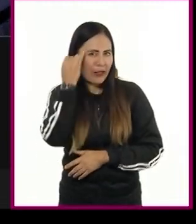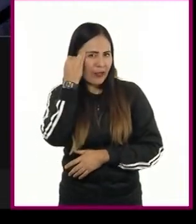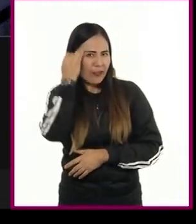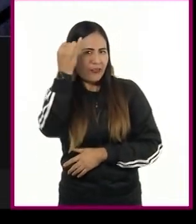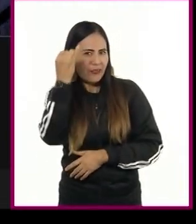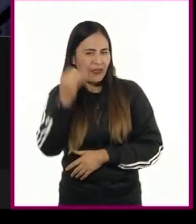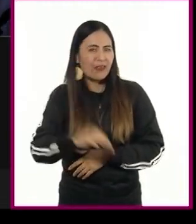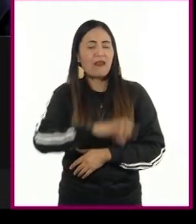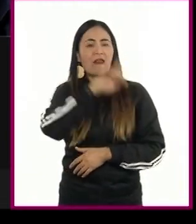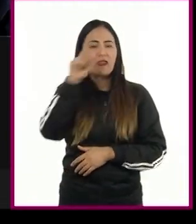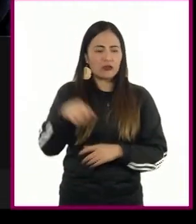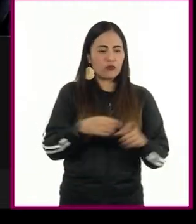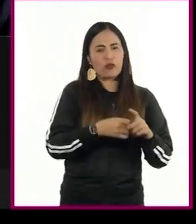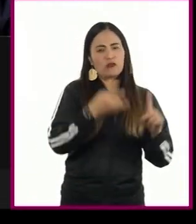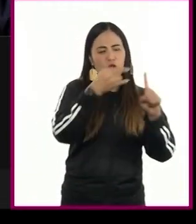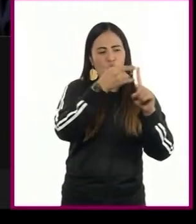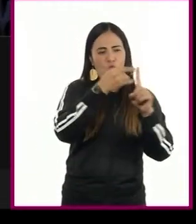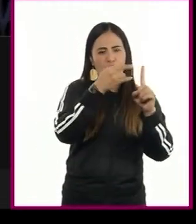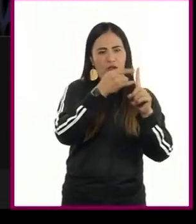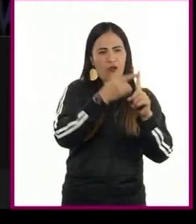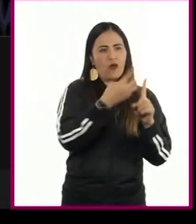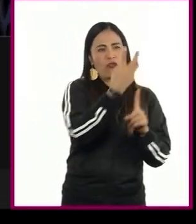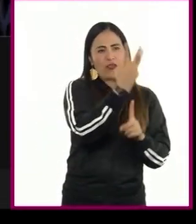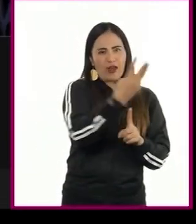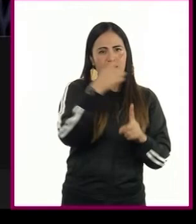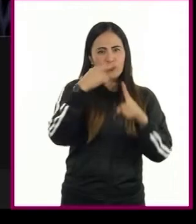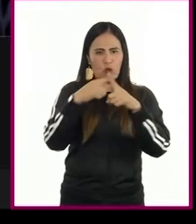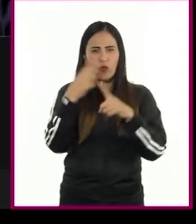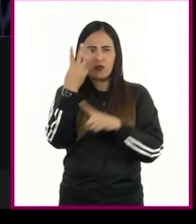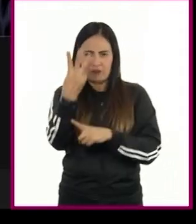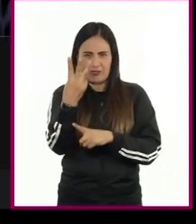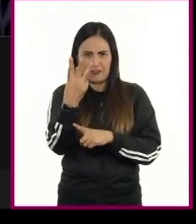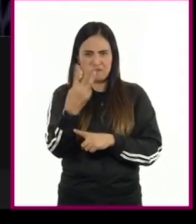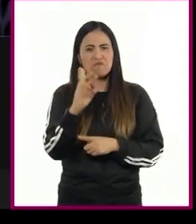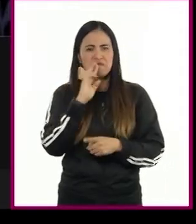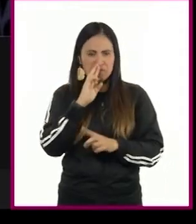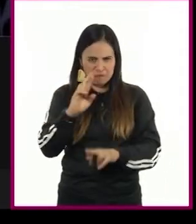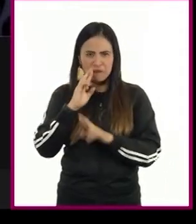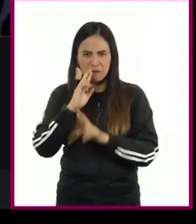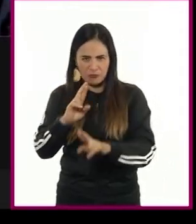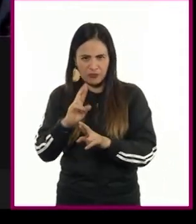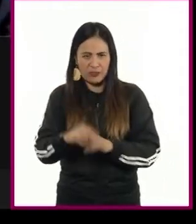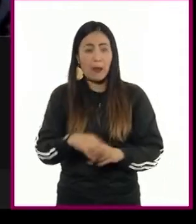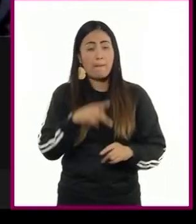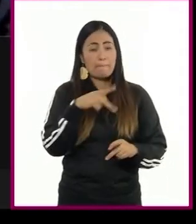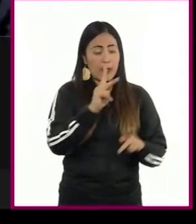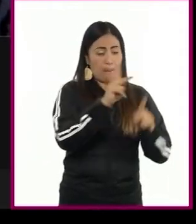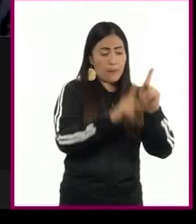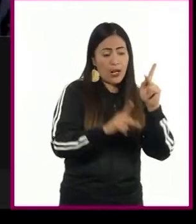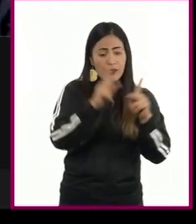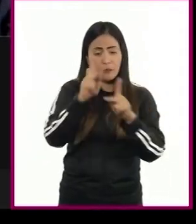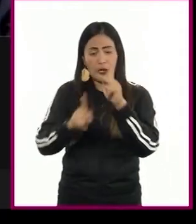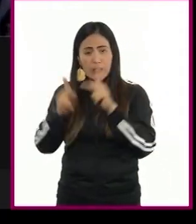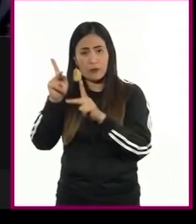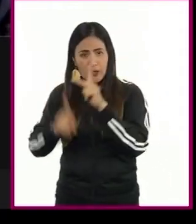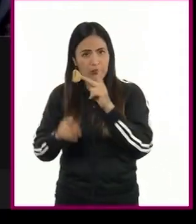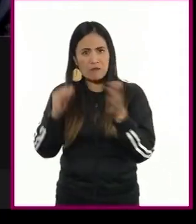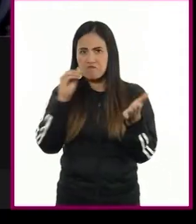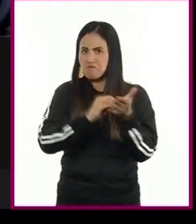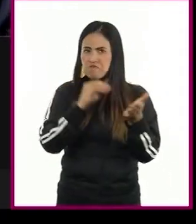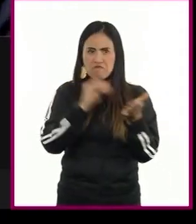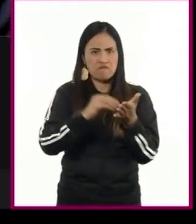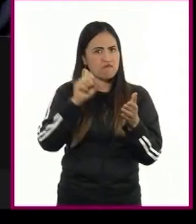a cualquier cuadrado mágico de 3×3, siempre y cuando los intervalos entre uno y otro número sean